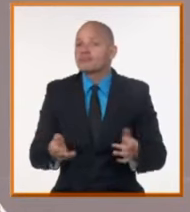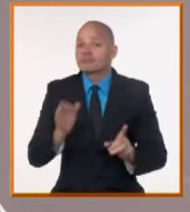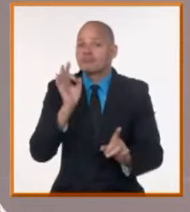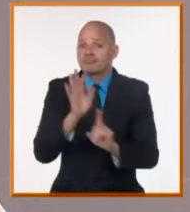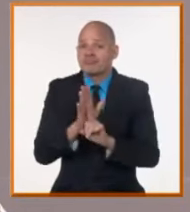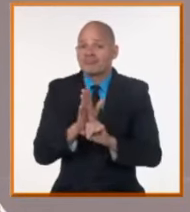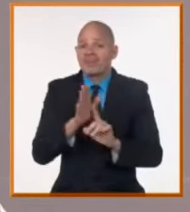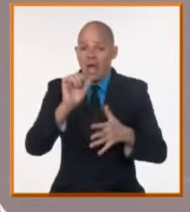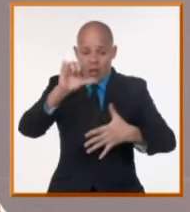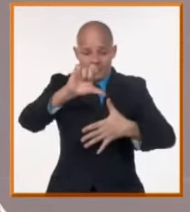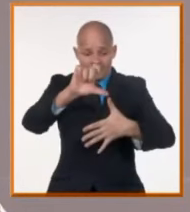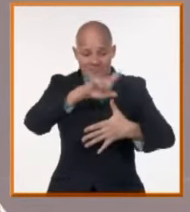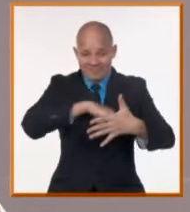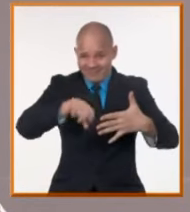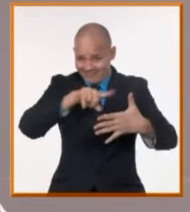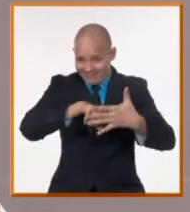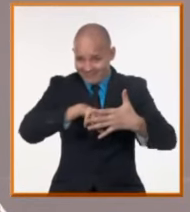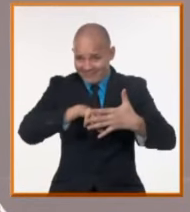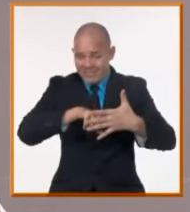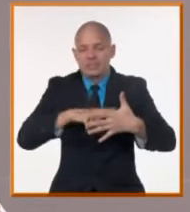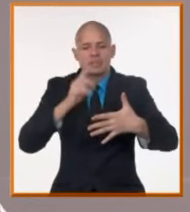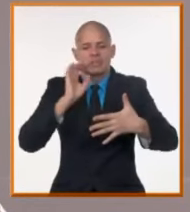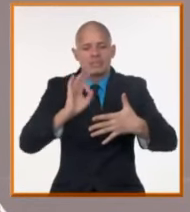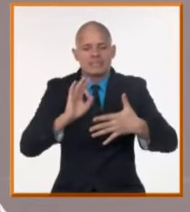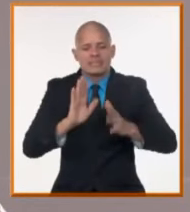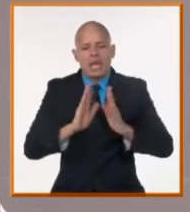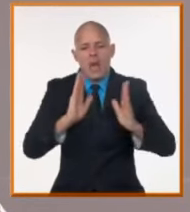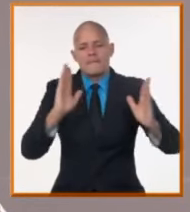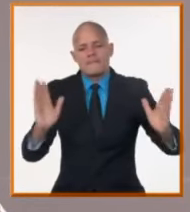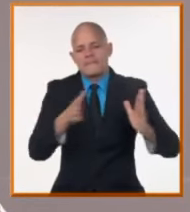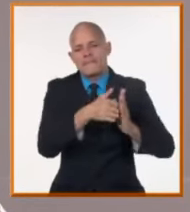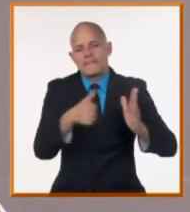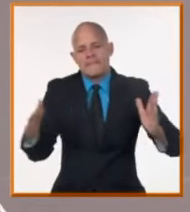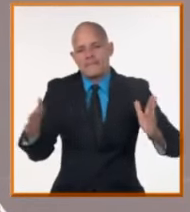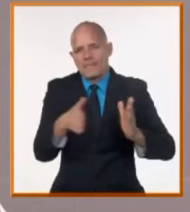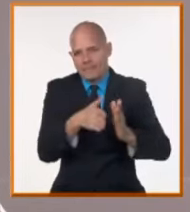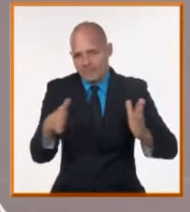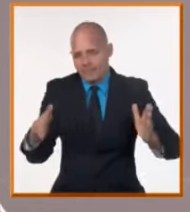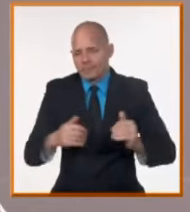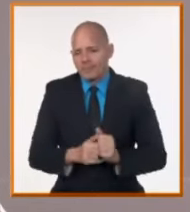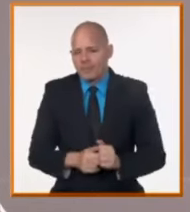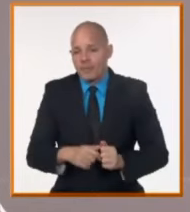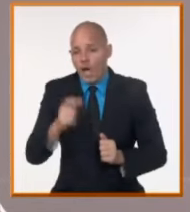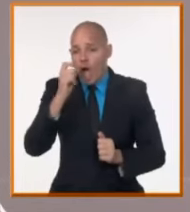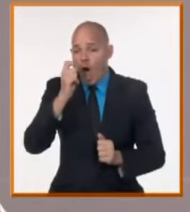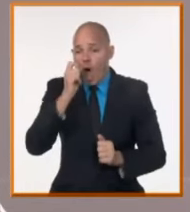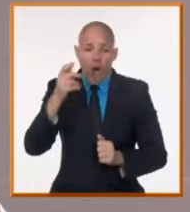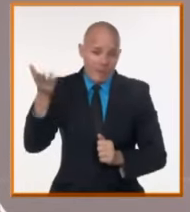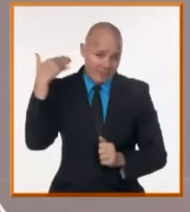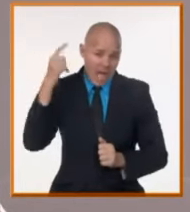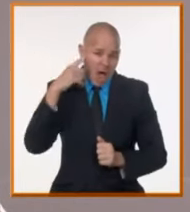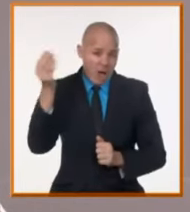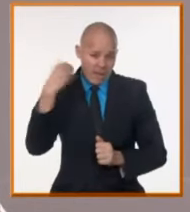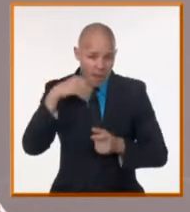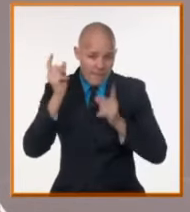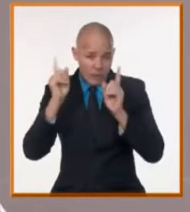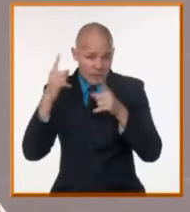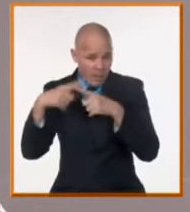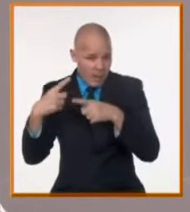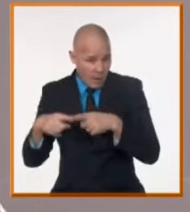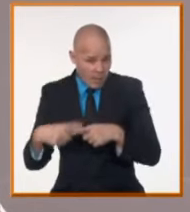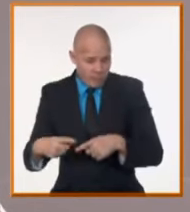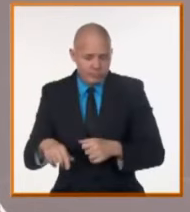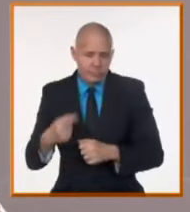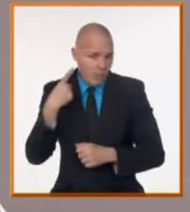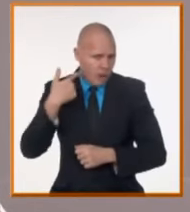el politólogo y político Jorge Castañeda, que fue ministro, secretario de Relaciones Exteriores, cuando